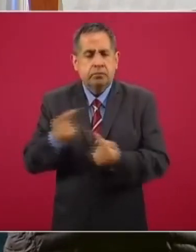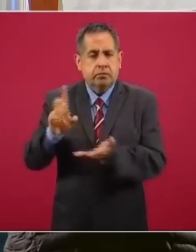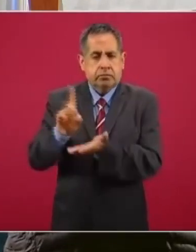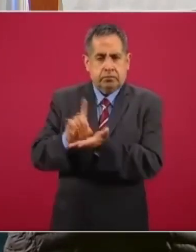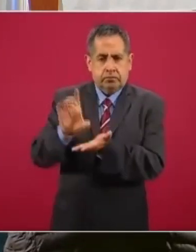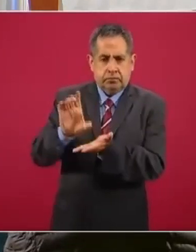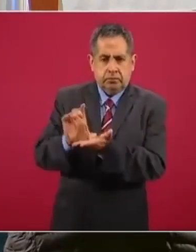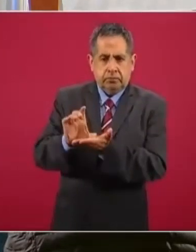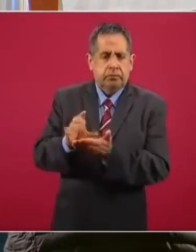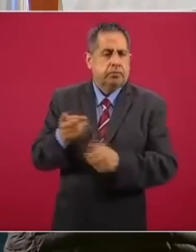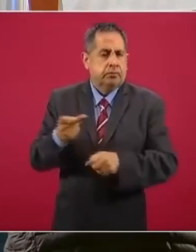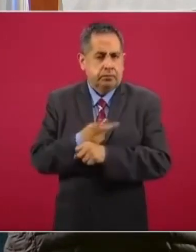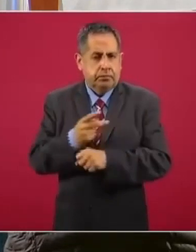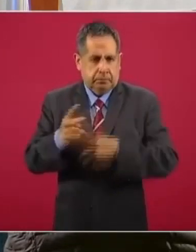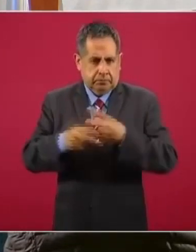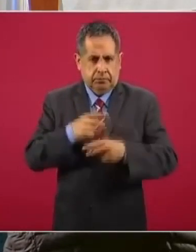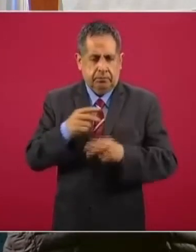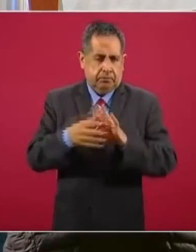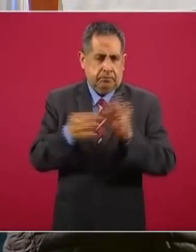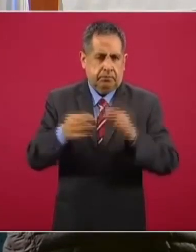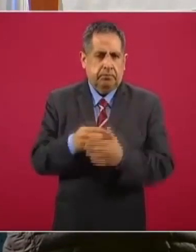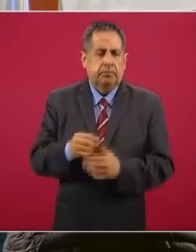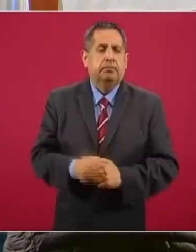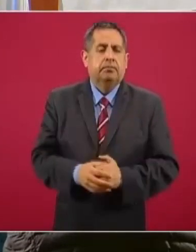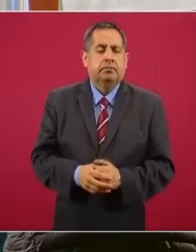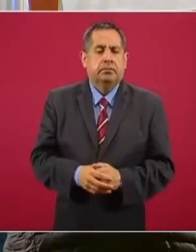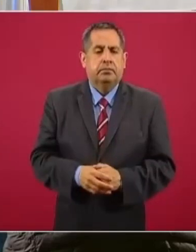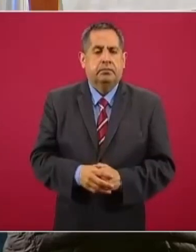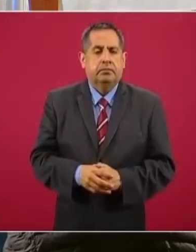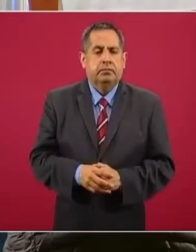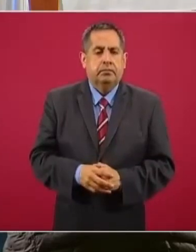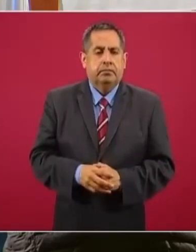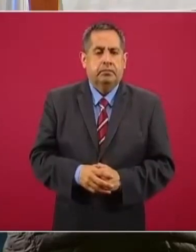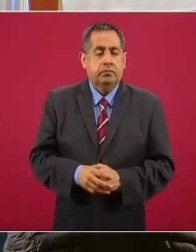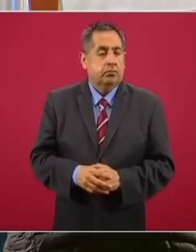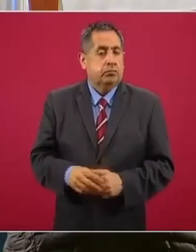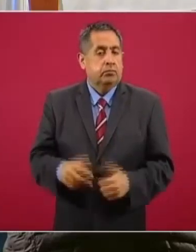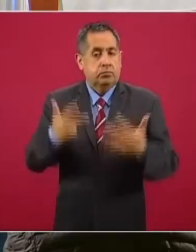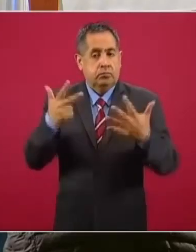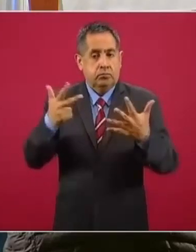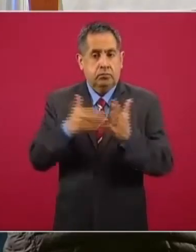discapacidad. Sí, la que sigue, por favor. Son